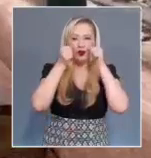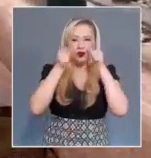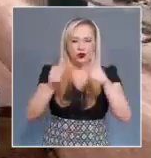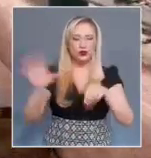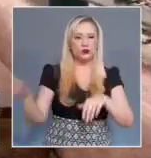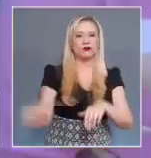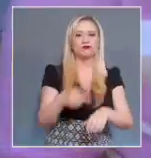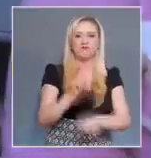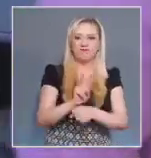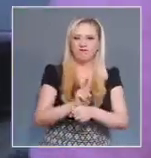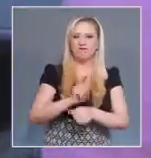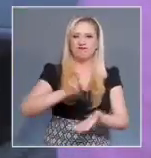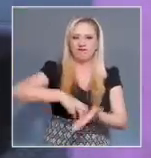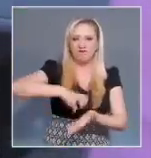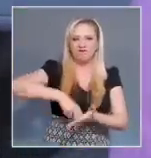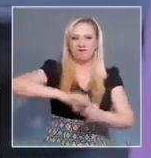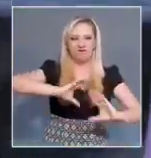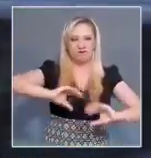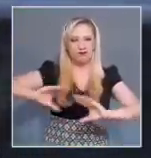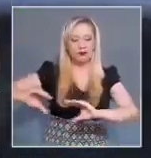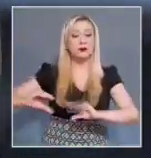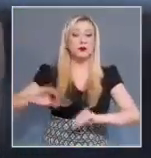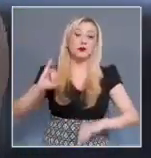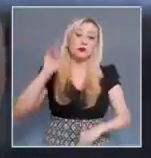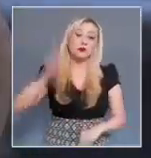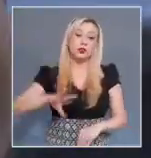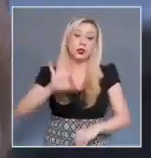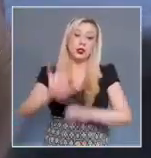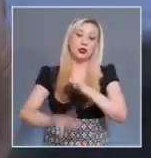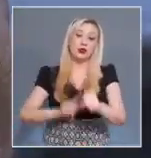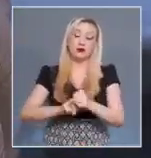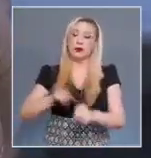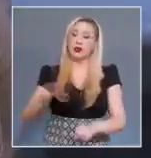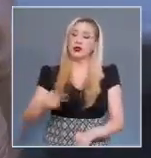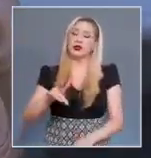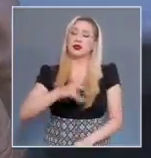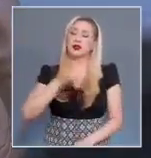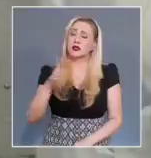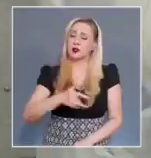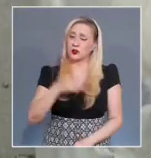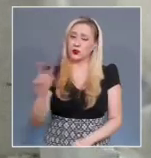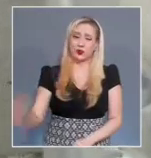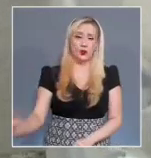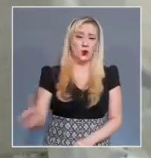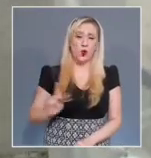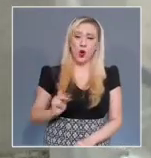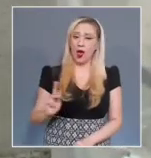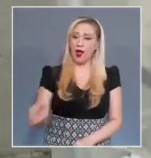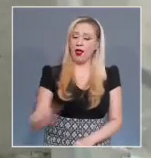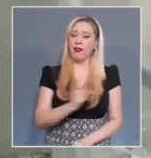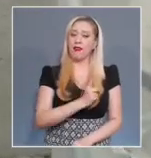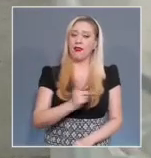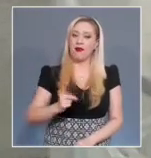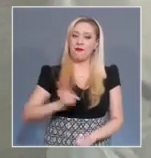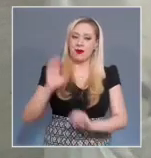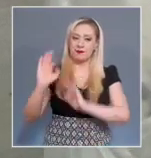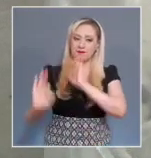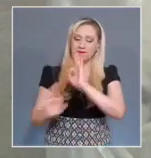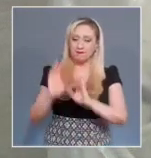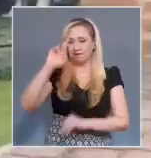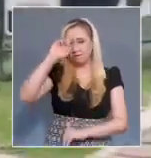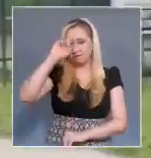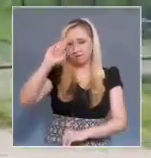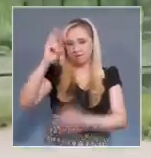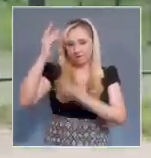país reconoce a los animales como seres sintientes y por ese motivo deben recibir un trato digno y respetuoso.